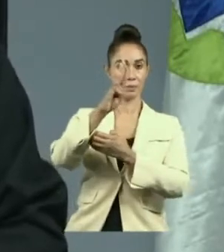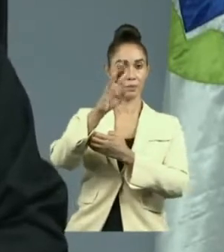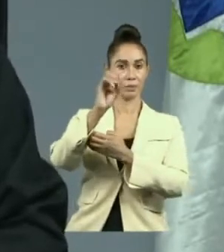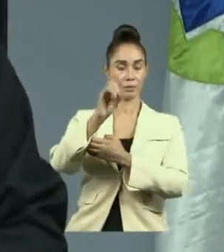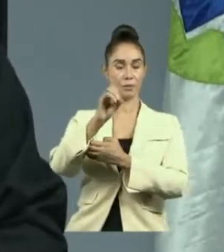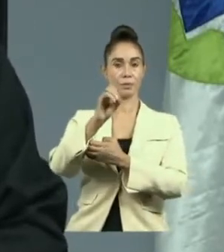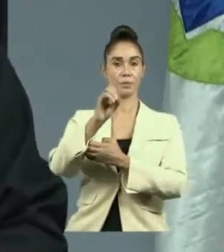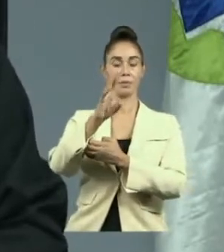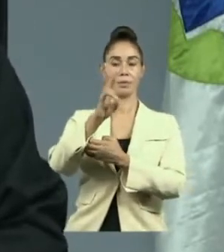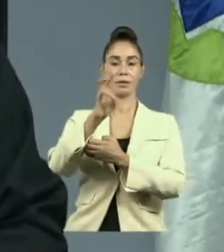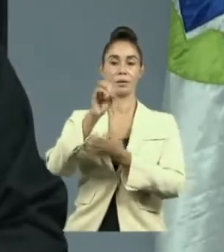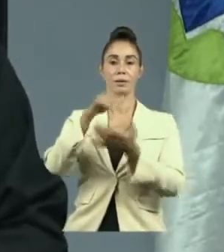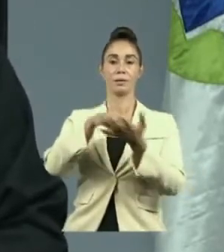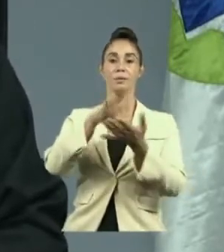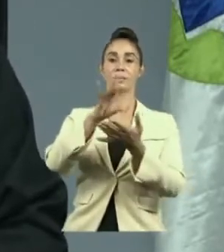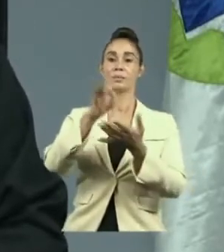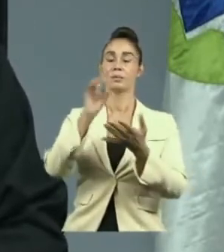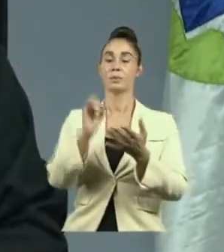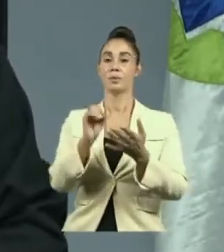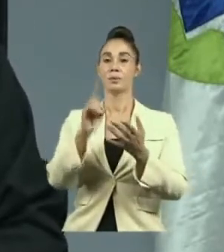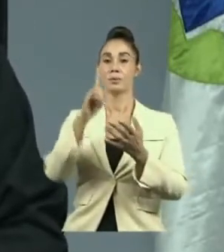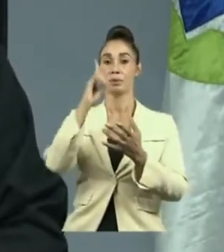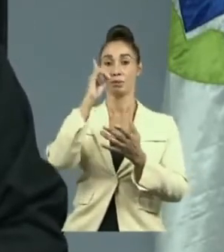66 1800